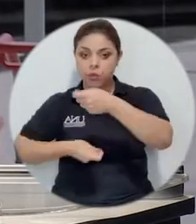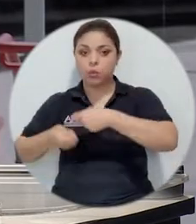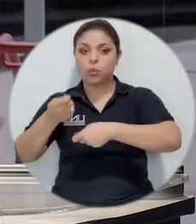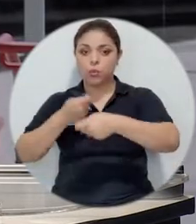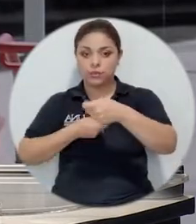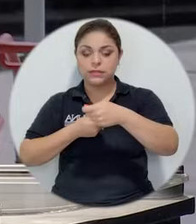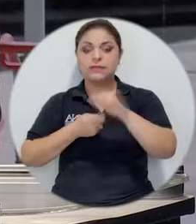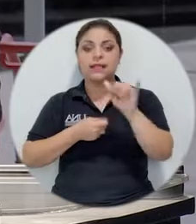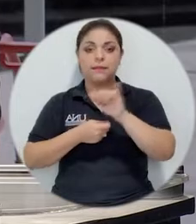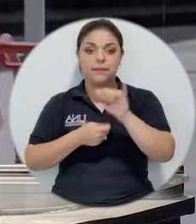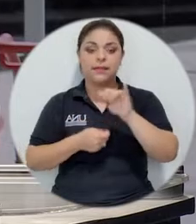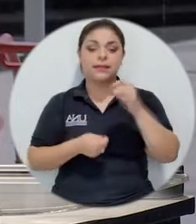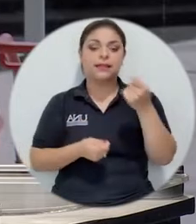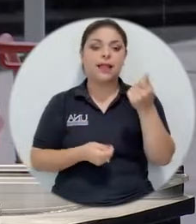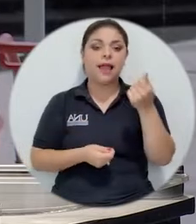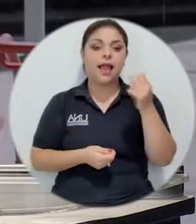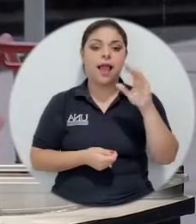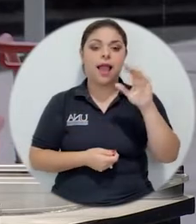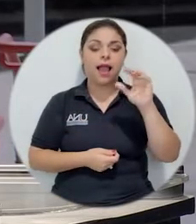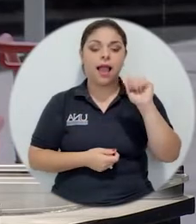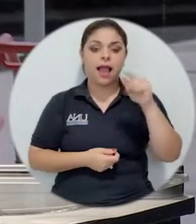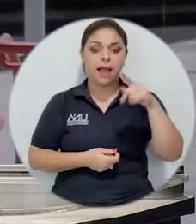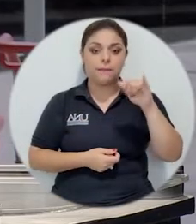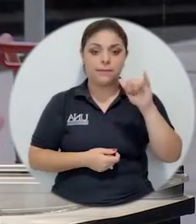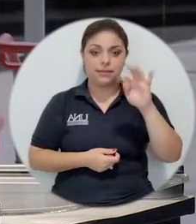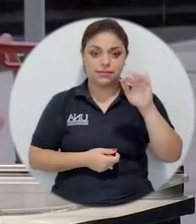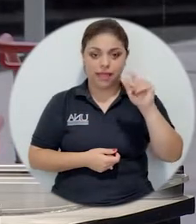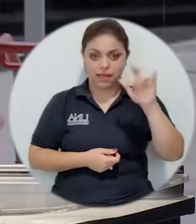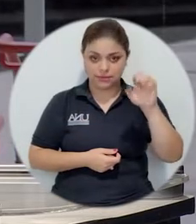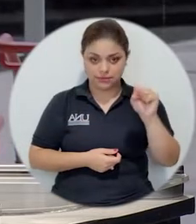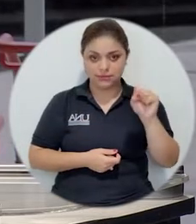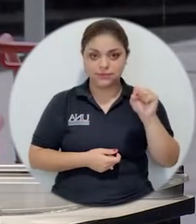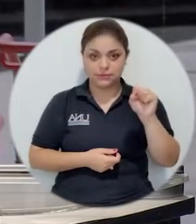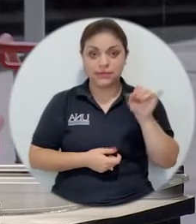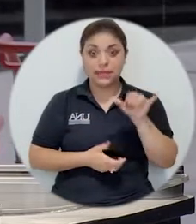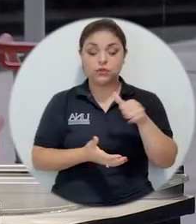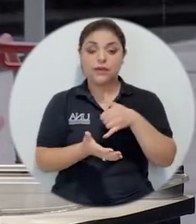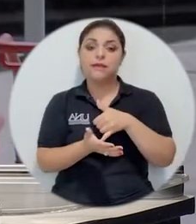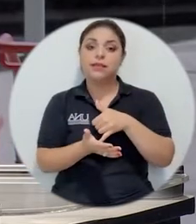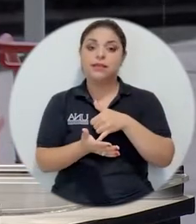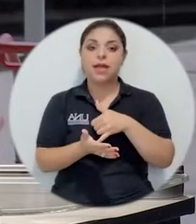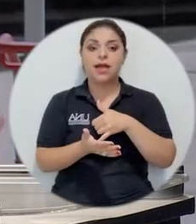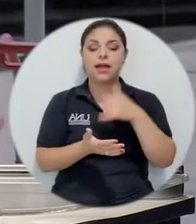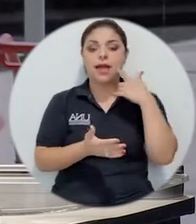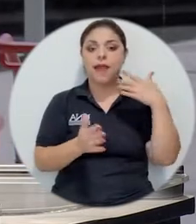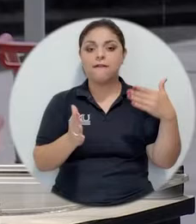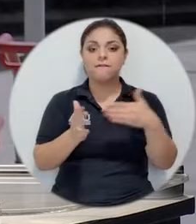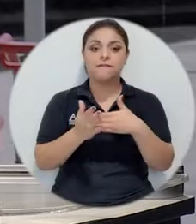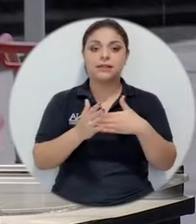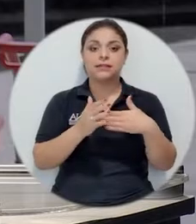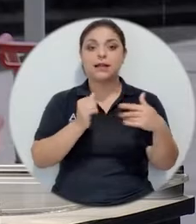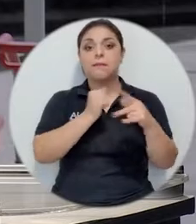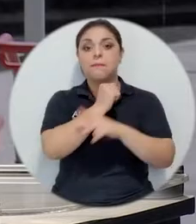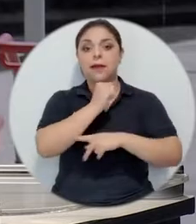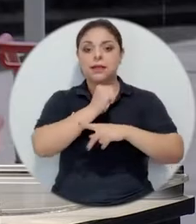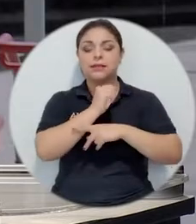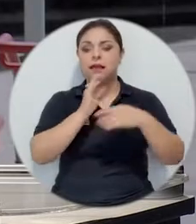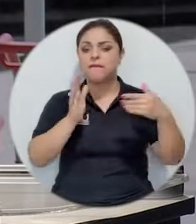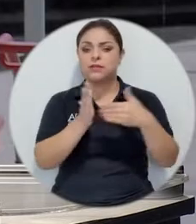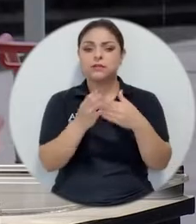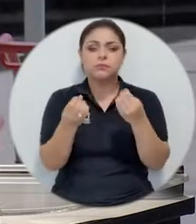de capitales, son una de las grandes debilidades que afecta al país y que lo afecta en